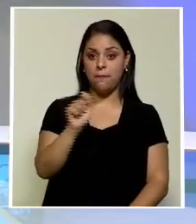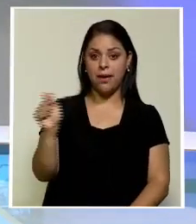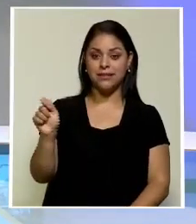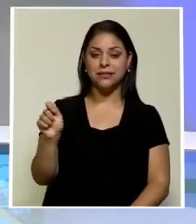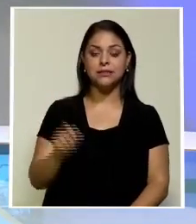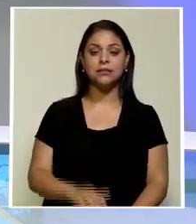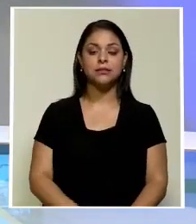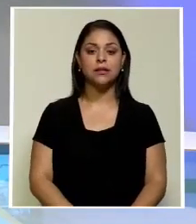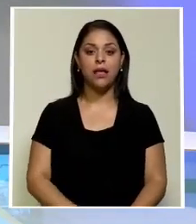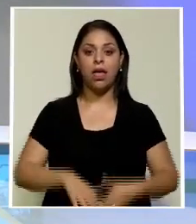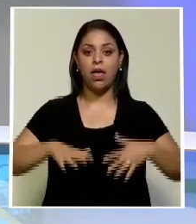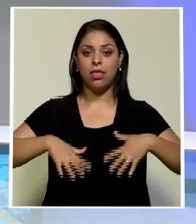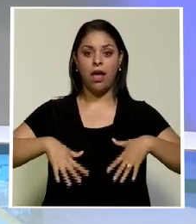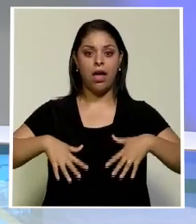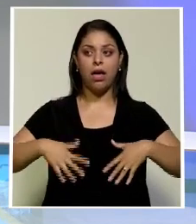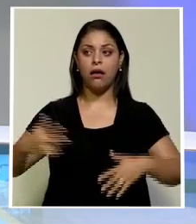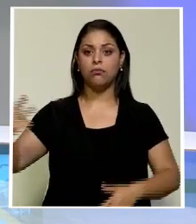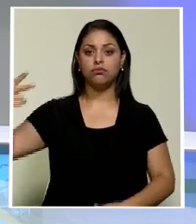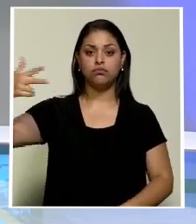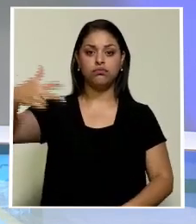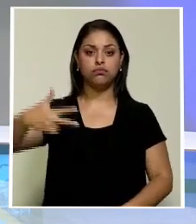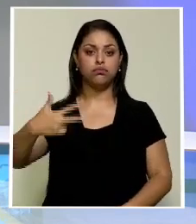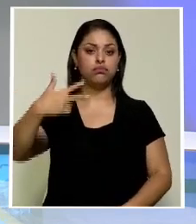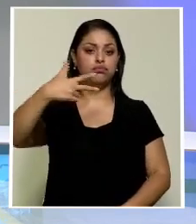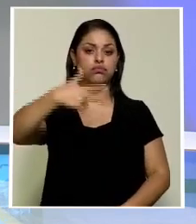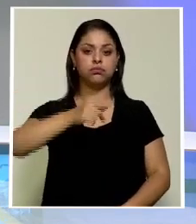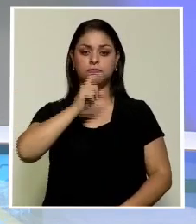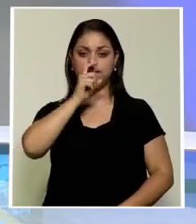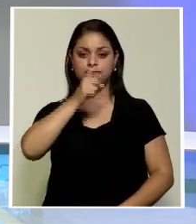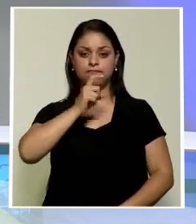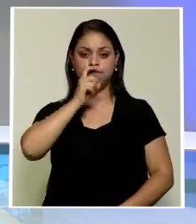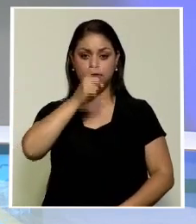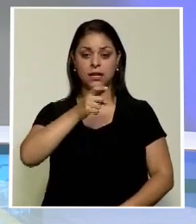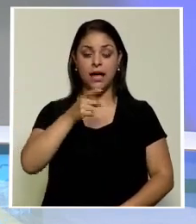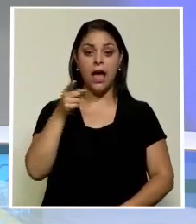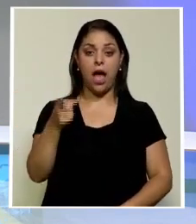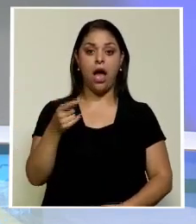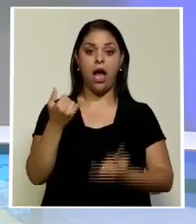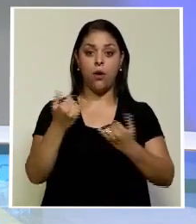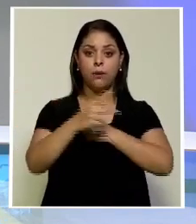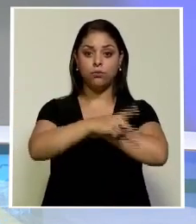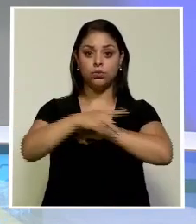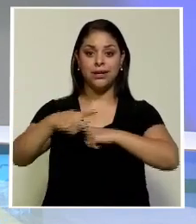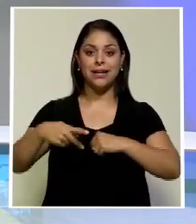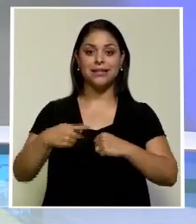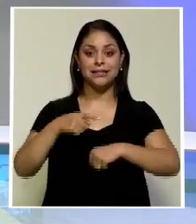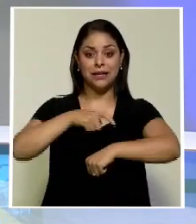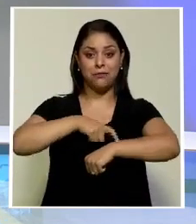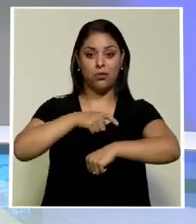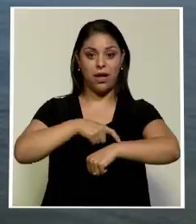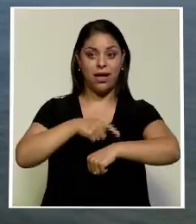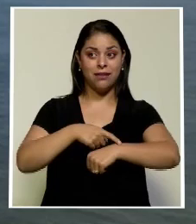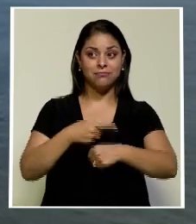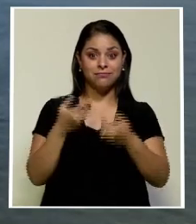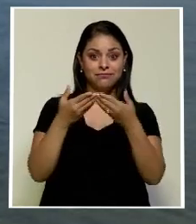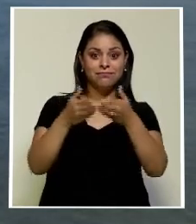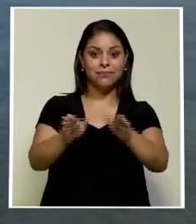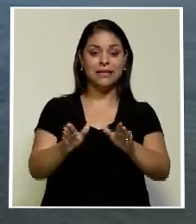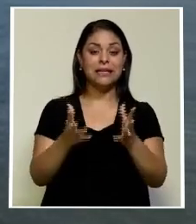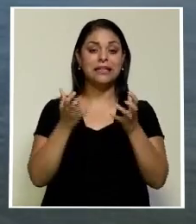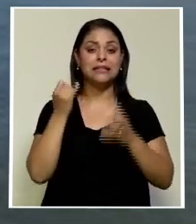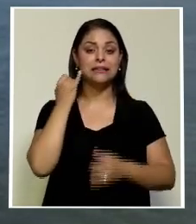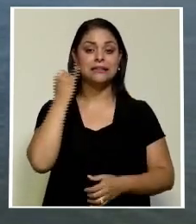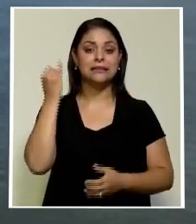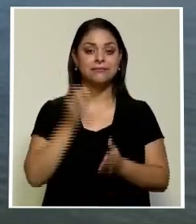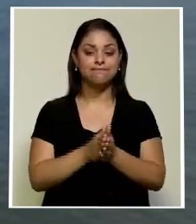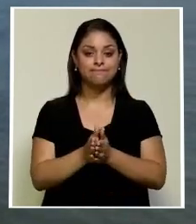Punta Arenas se prepara para el regreso de una temporada muy alta y con grandes expectativas. Este es el crucero que arribó a